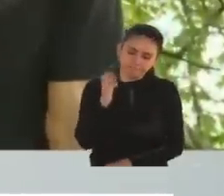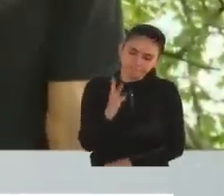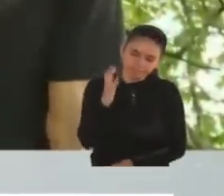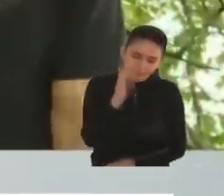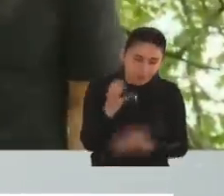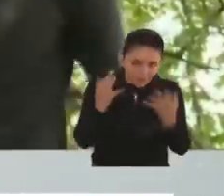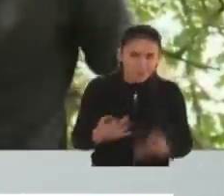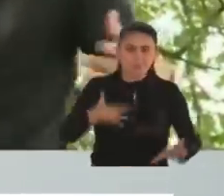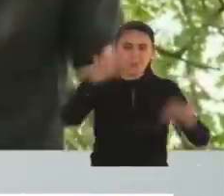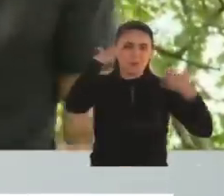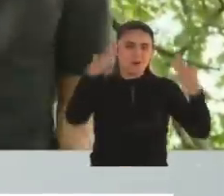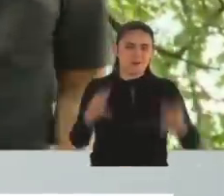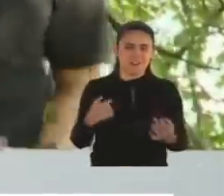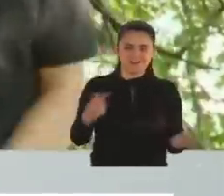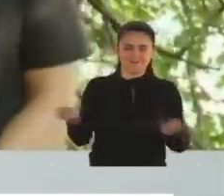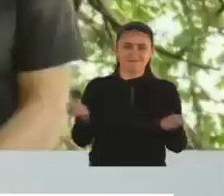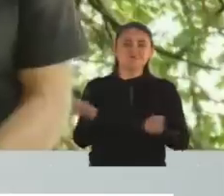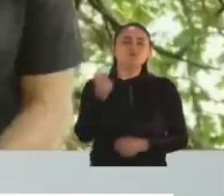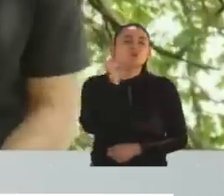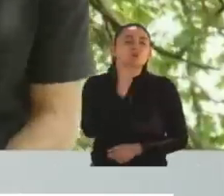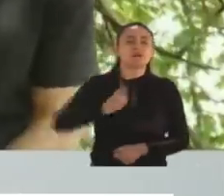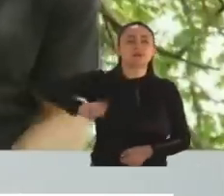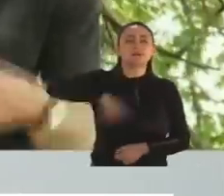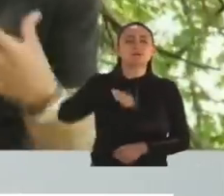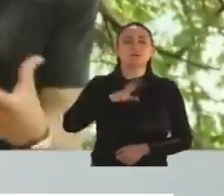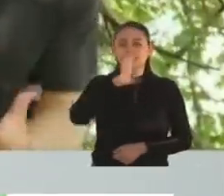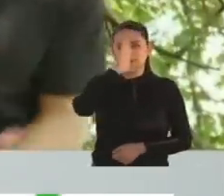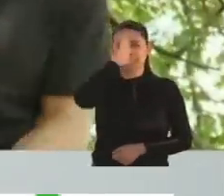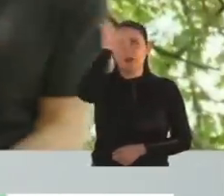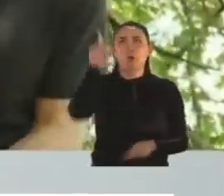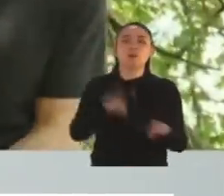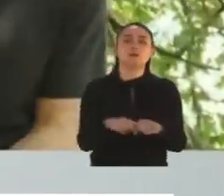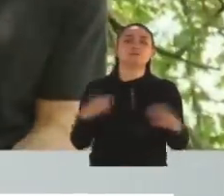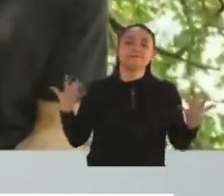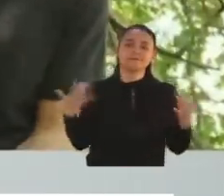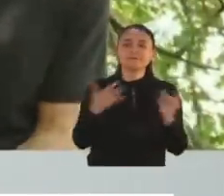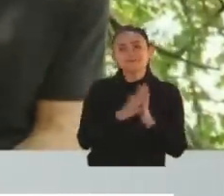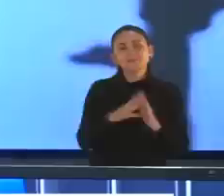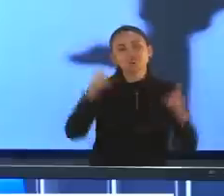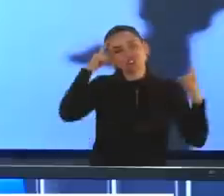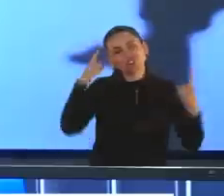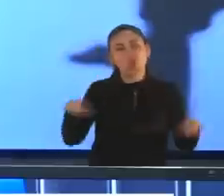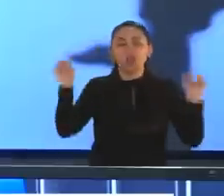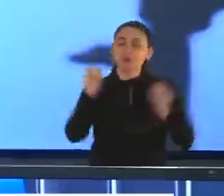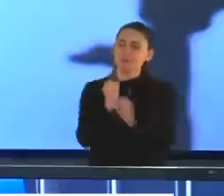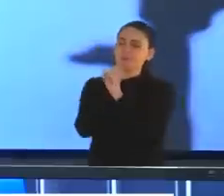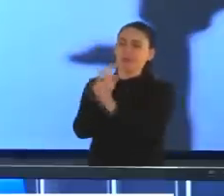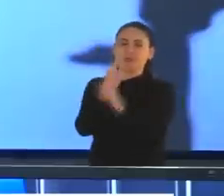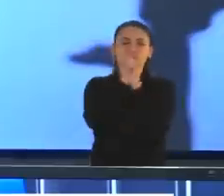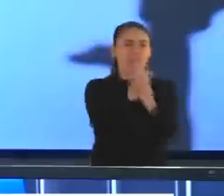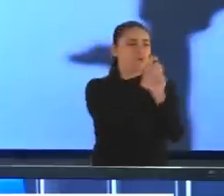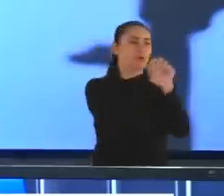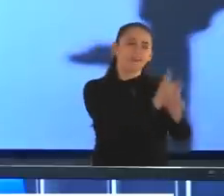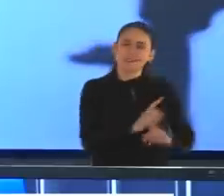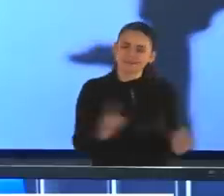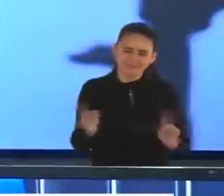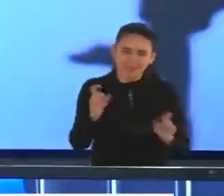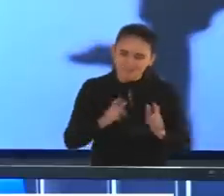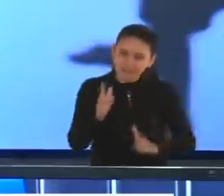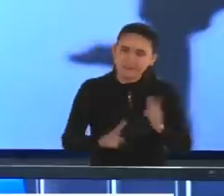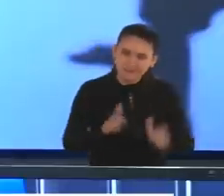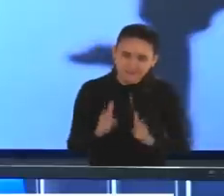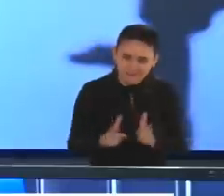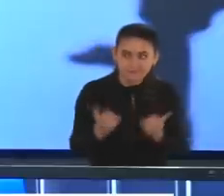día los vas a ver. Lo que pasa es que estamos acostumbrados a que esto... Acostumbrados no, estamos esperando que las cosas pasen inmediatamente. Pero además estábamos viendo ahí unas imágenes en las que te